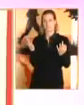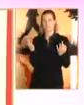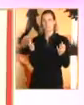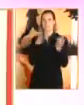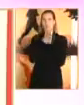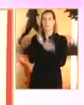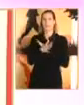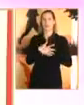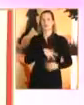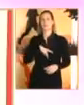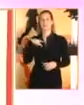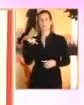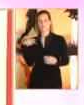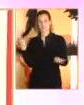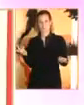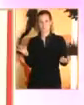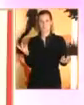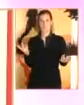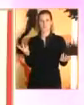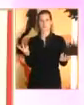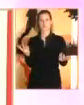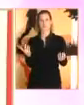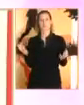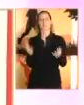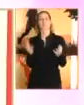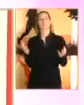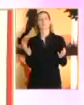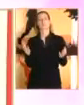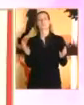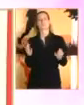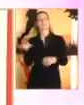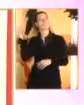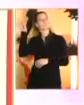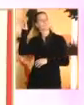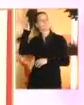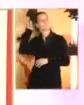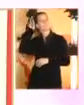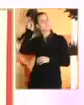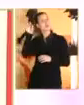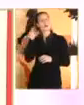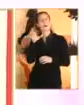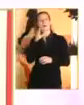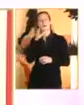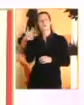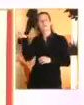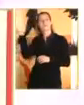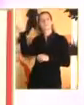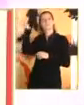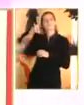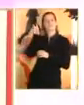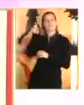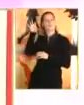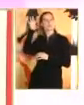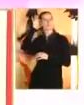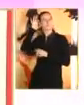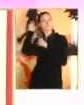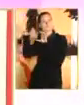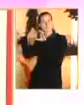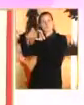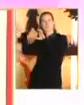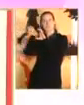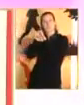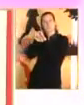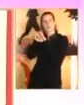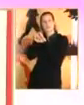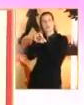así para que no nos entienda la gente, pues es un receptor con directo a la cóclea. La cóclea la tenemos en el oído